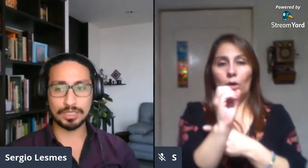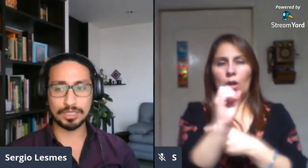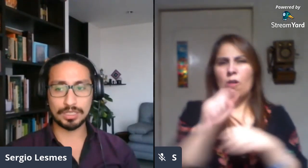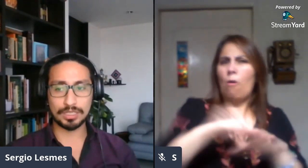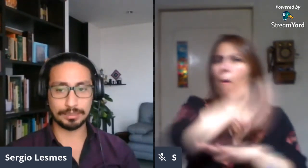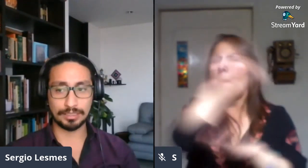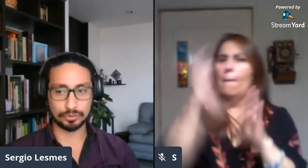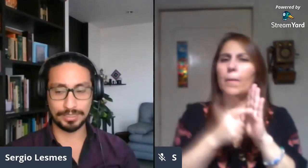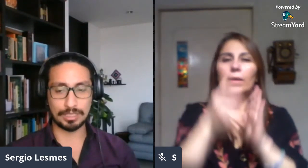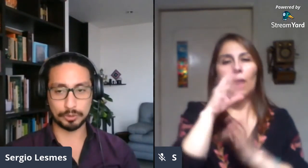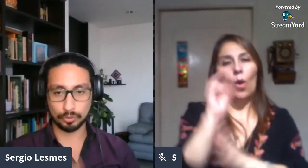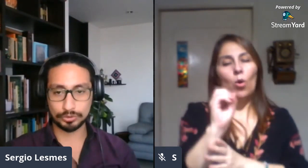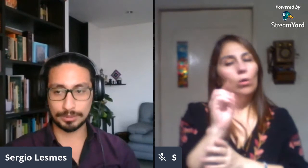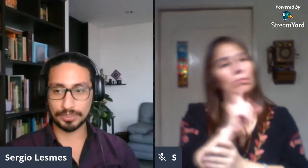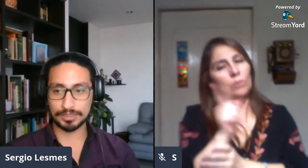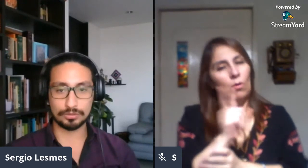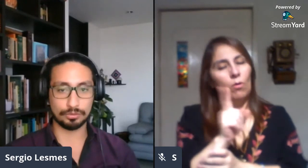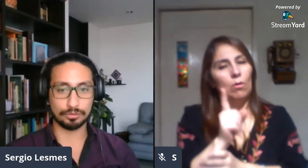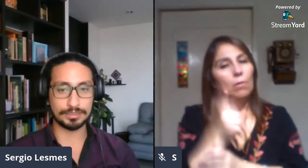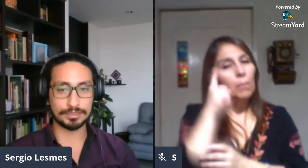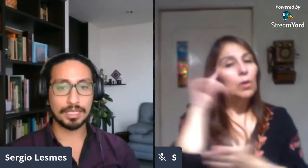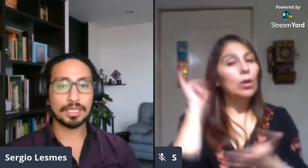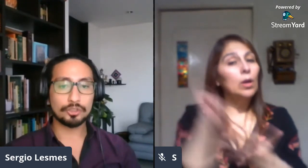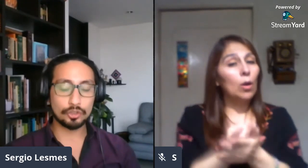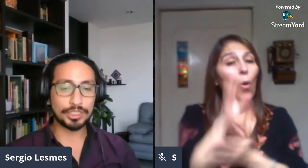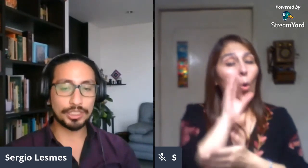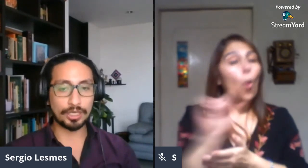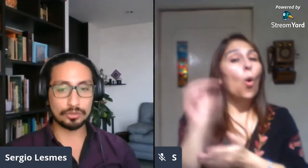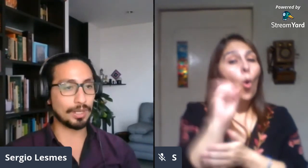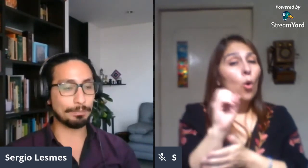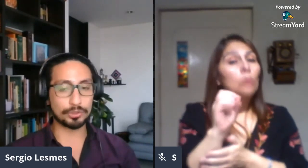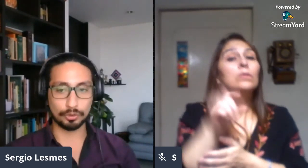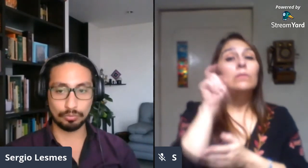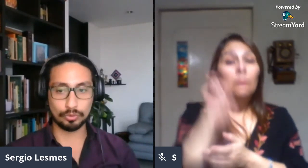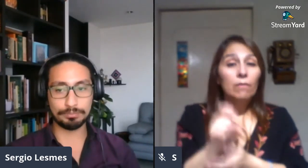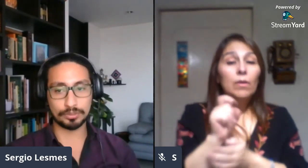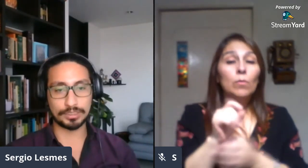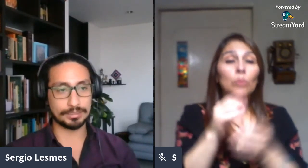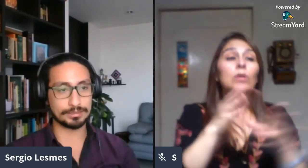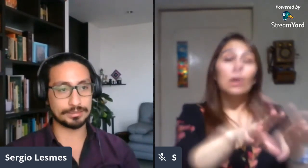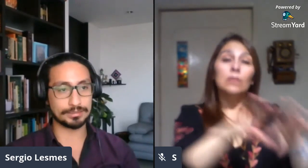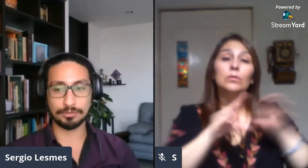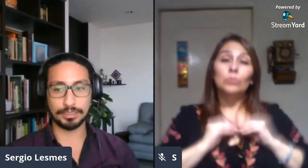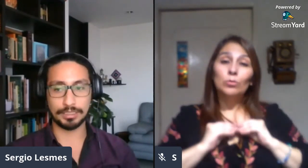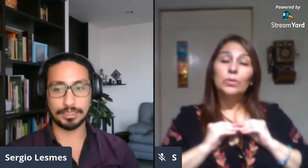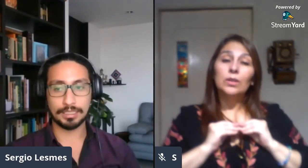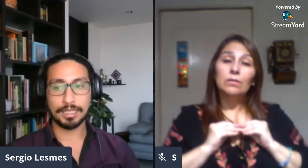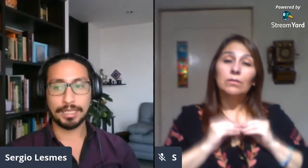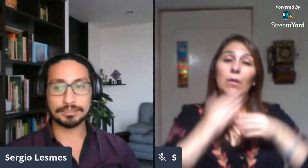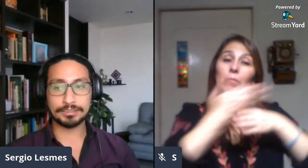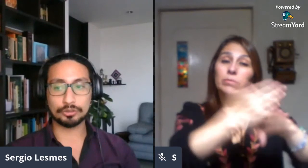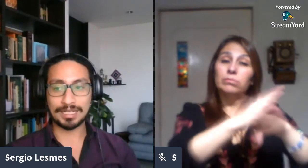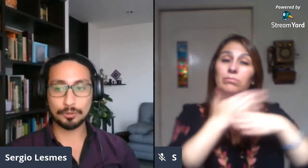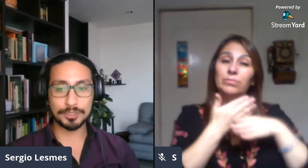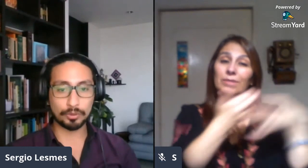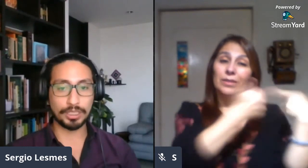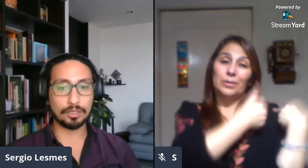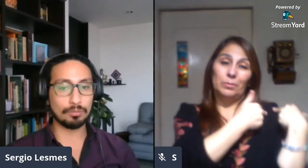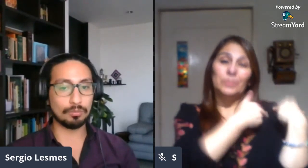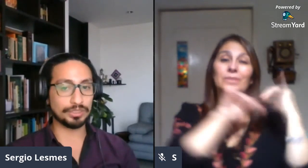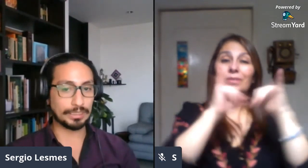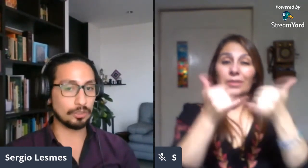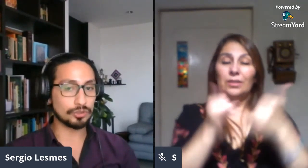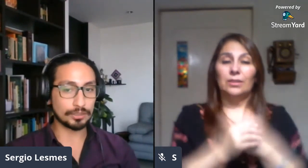hombres, yo sí creo que los hombres contamos con una porción muy importante de esa responsabilidad, entre otras razones porque, como lo indican los